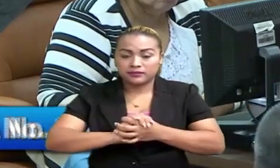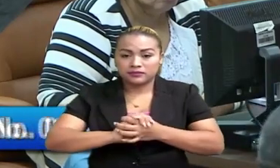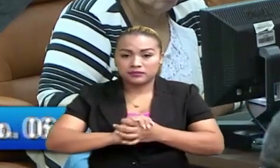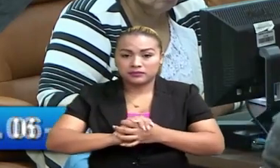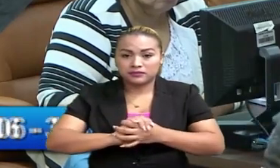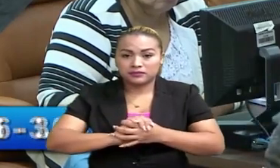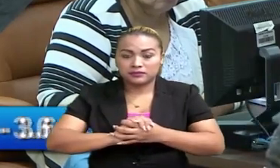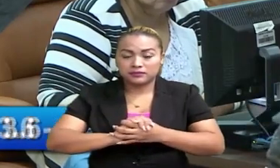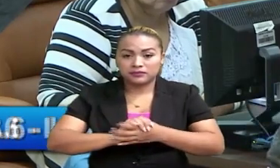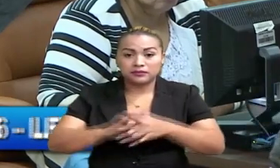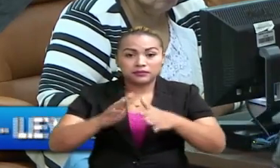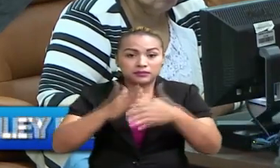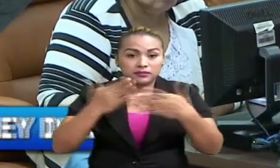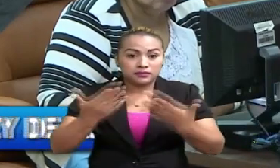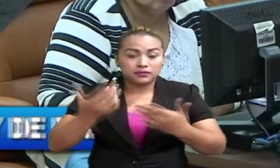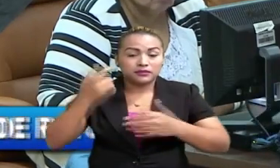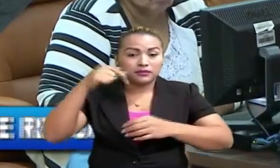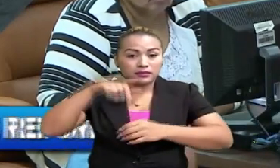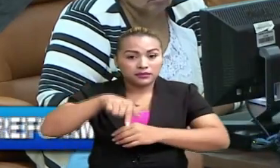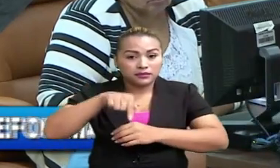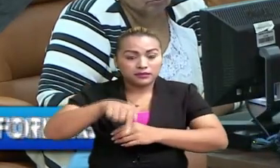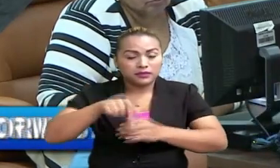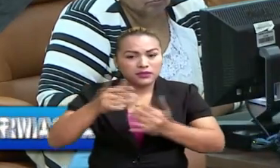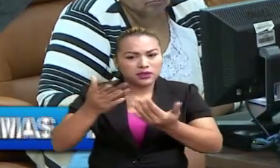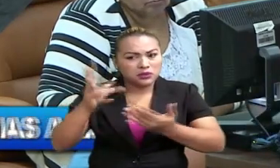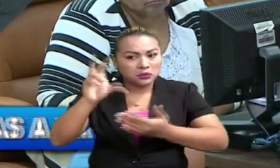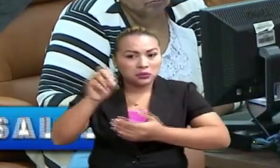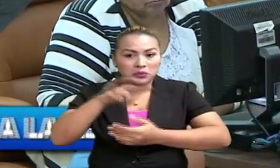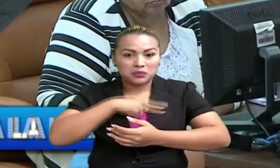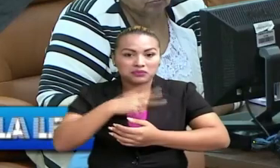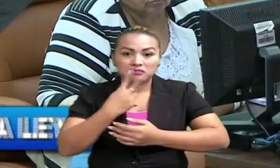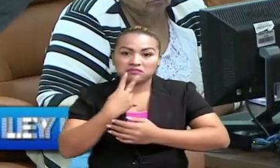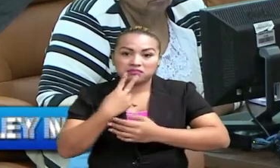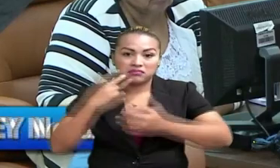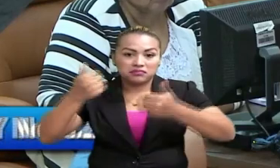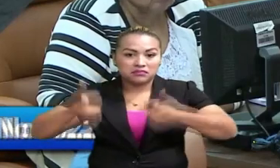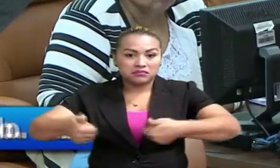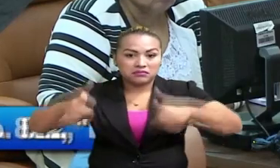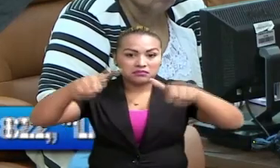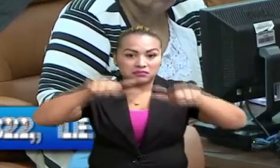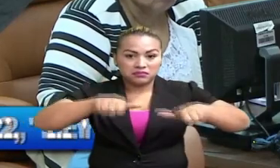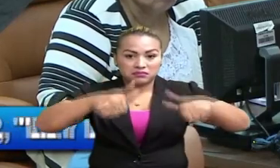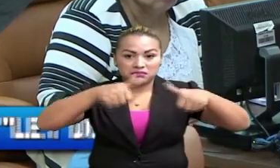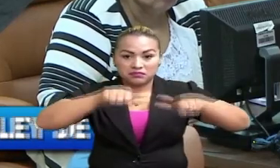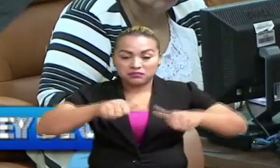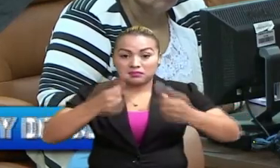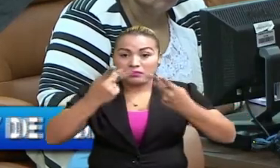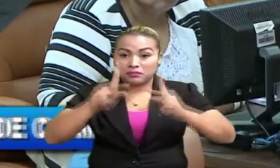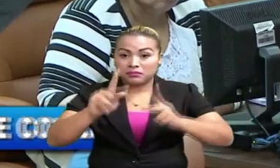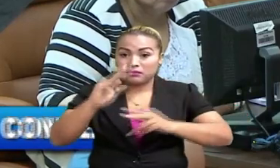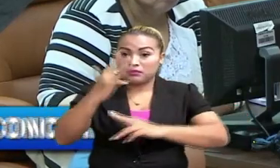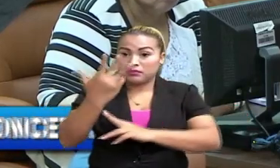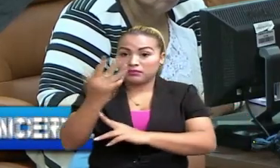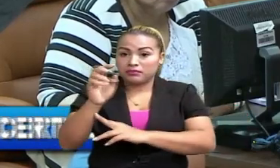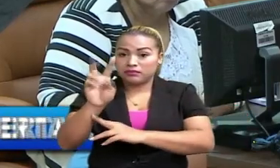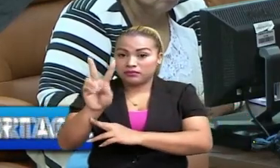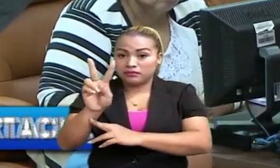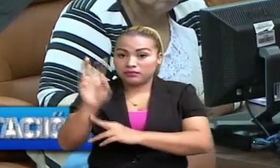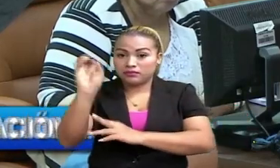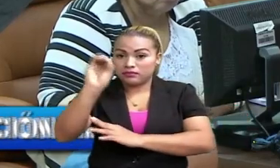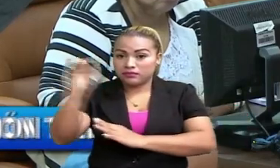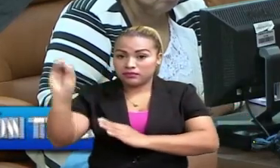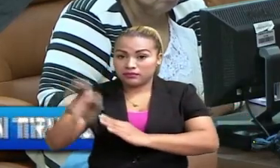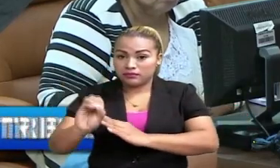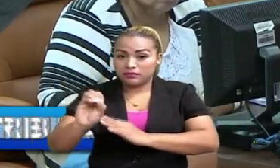probablemente ahí no vayamos a tener acuerdo. Pero el casi 92%